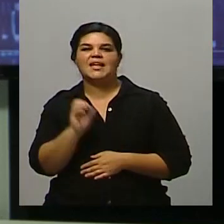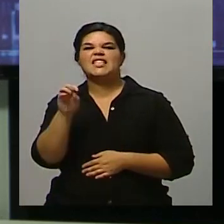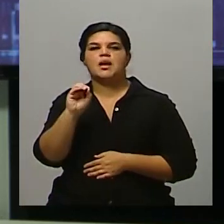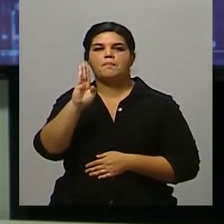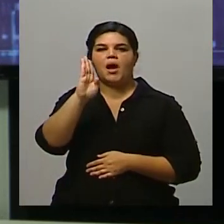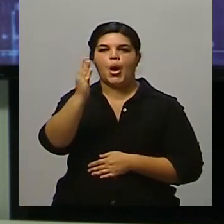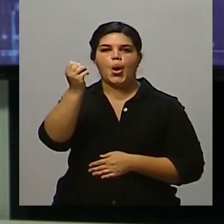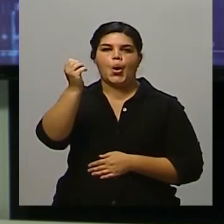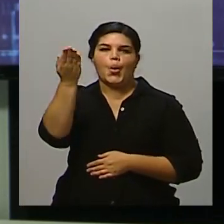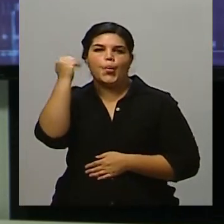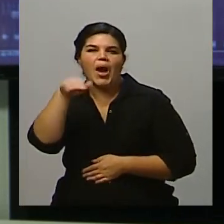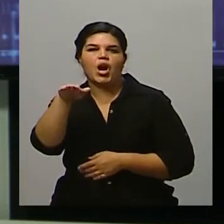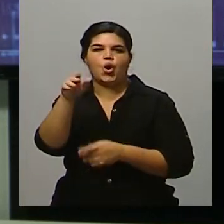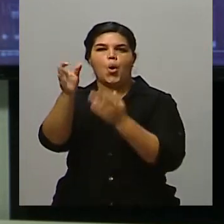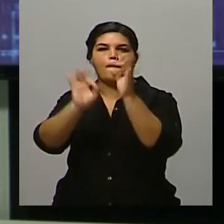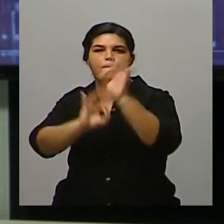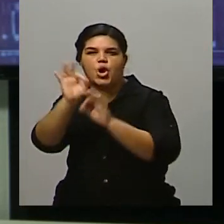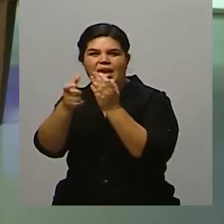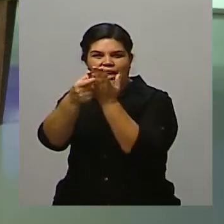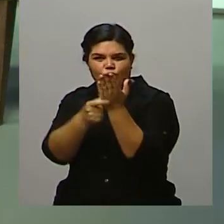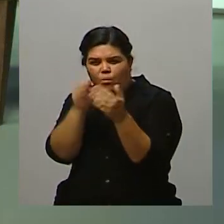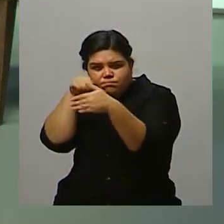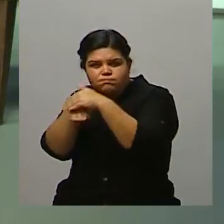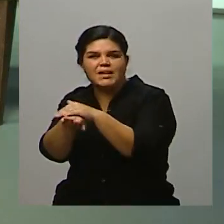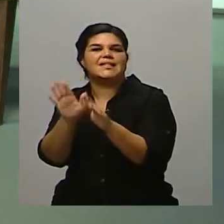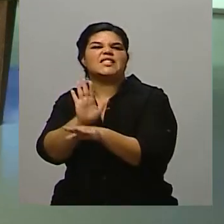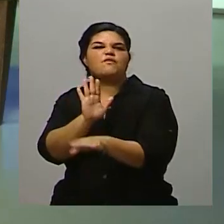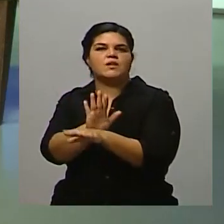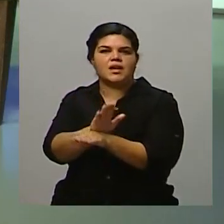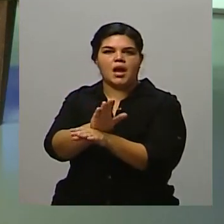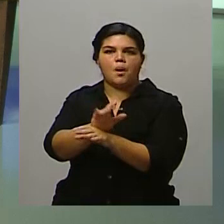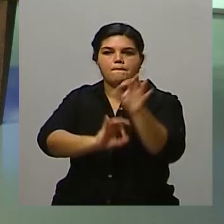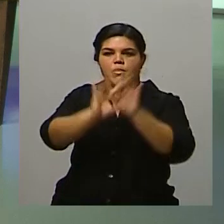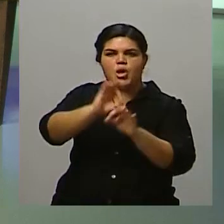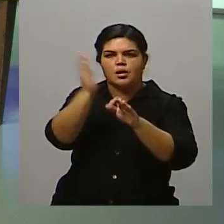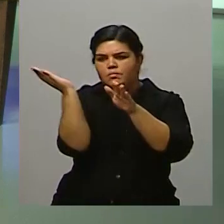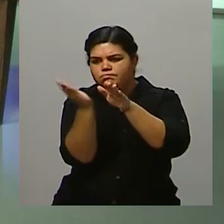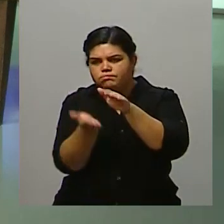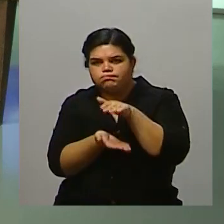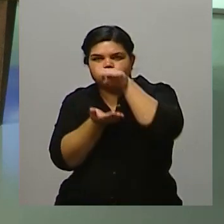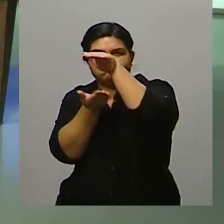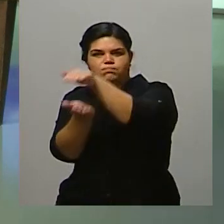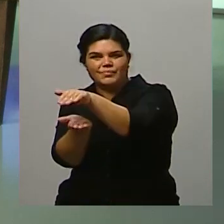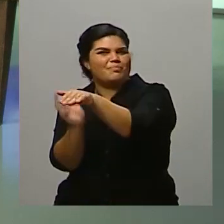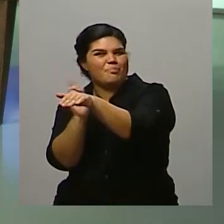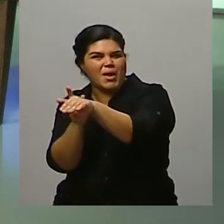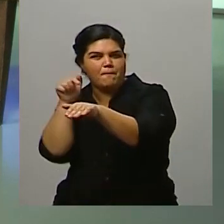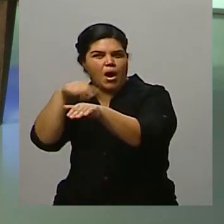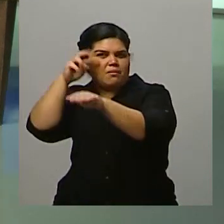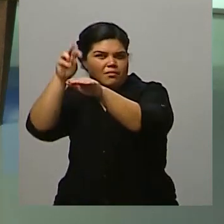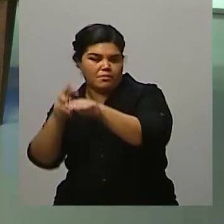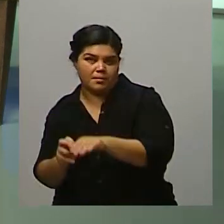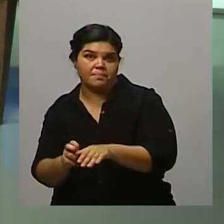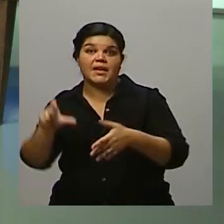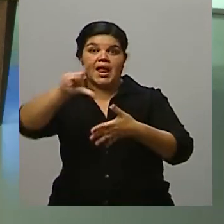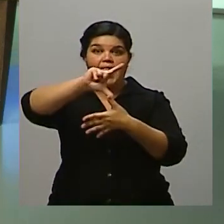las provincias, tengo entendido, poseen alguna modalidad de banco de proyectos. Y banco de proyectos en toda Latinoamérica, empezando quizás por el más vanguardista,